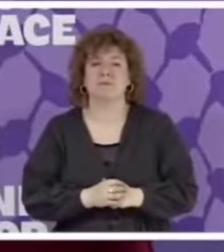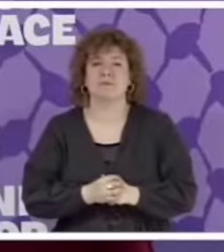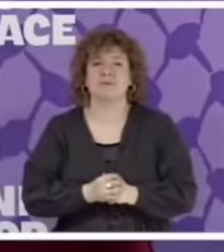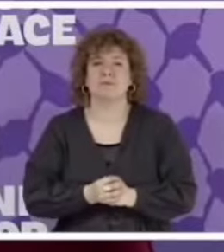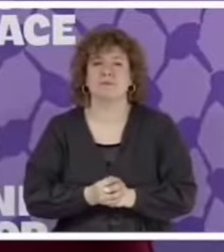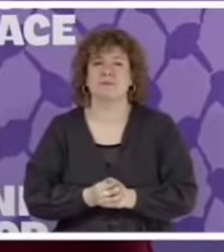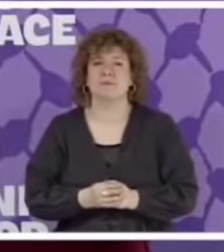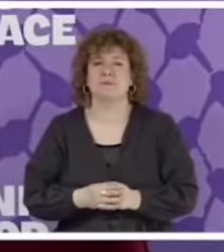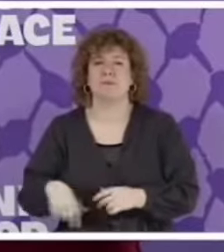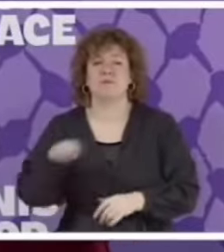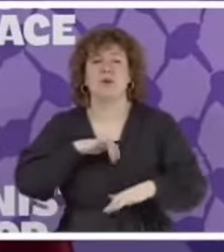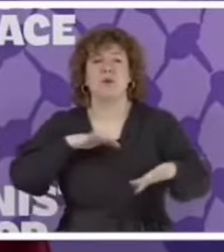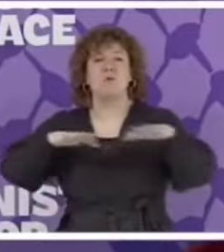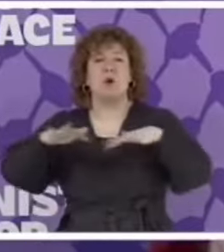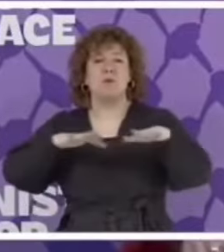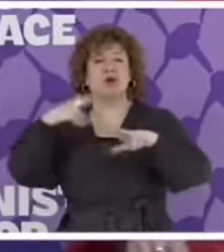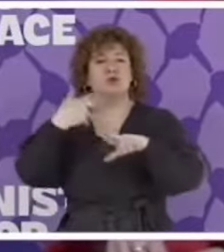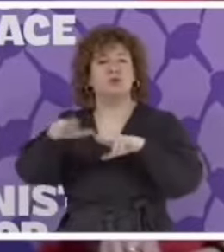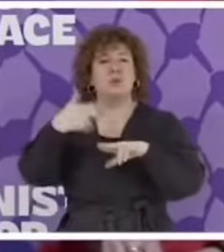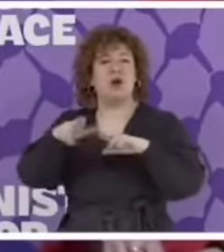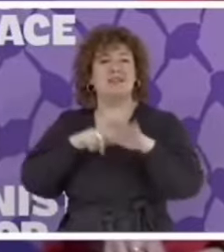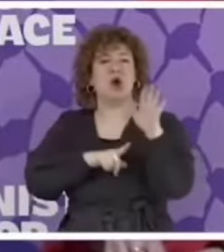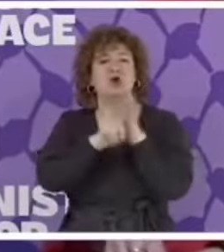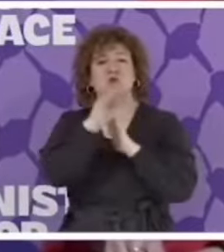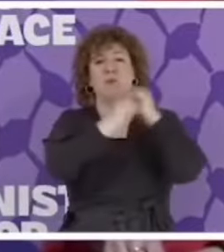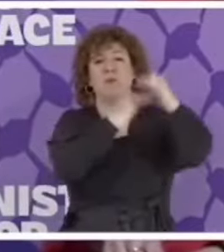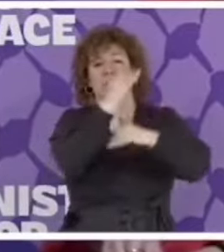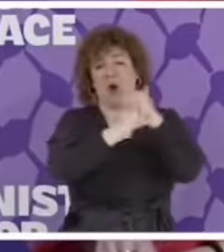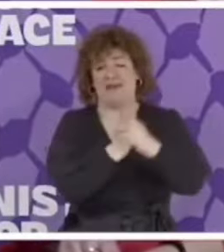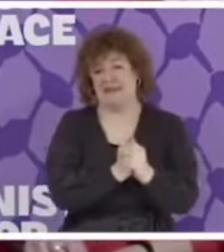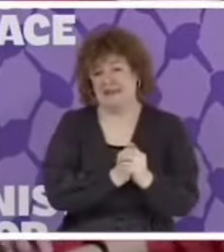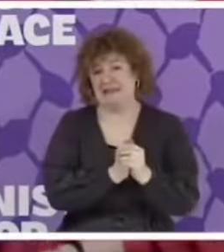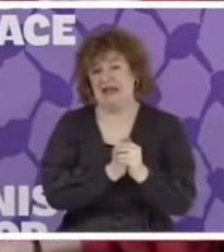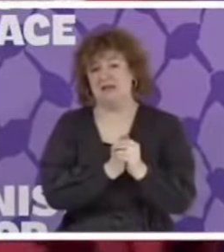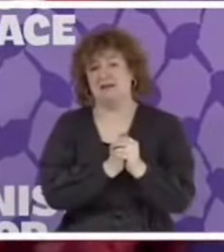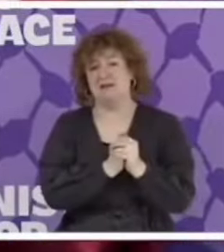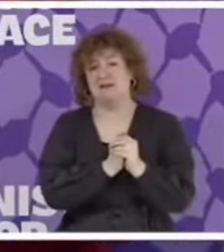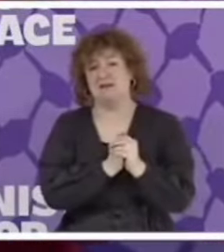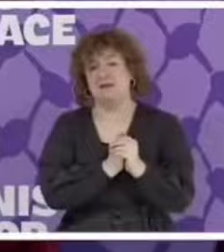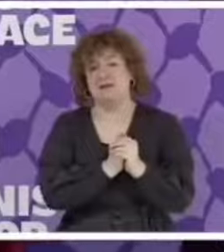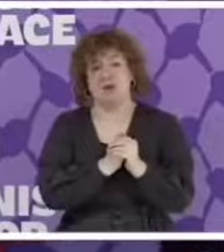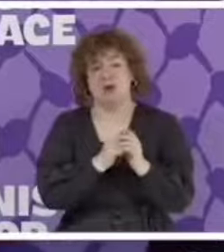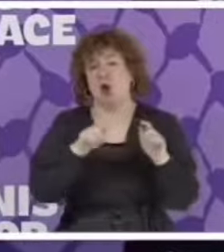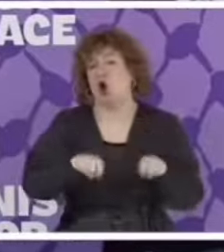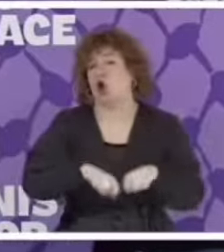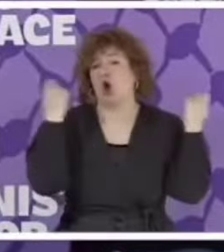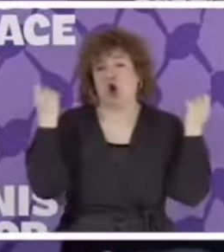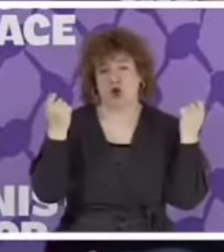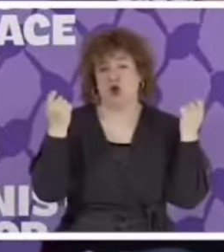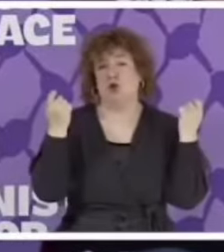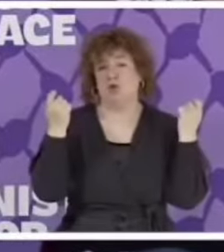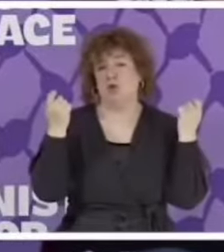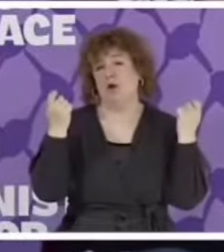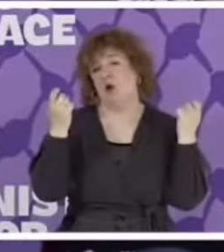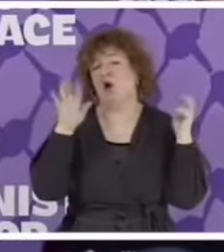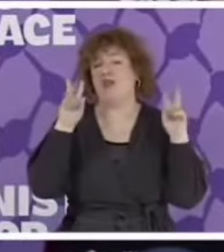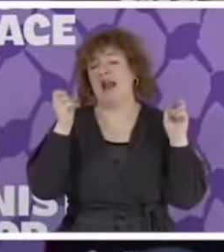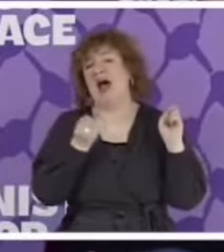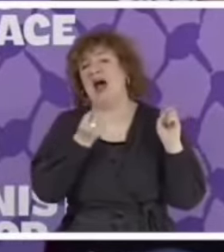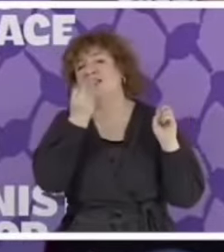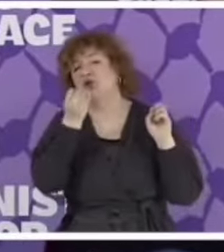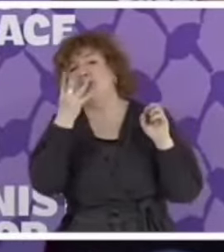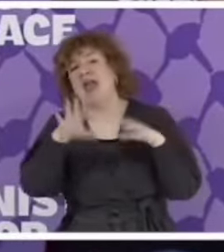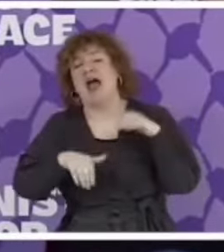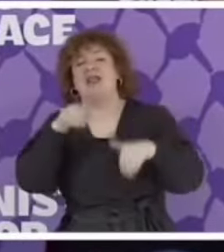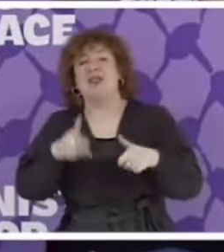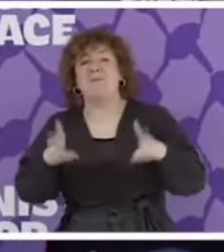Algunas de las grandes rupturas de los movimientos políticos progresistas, algunas de las más importantes rupturas de la socialdemocracia en